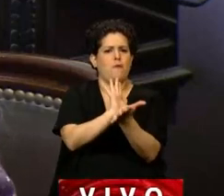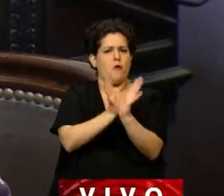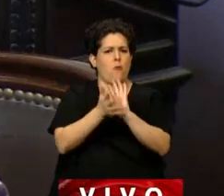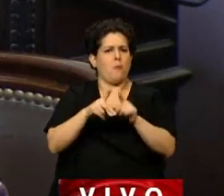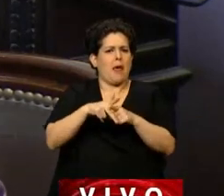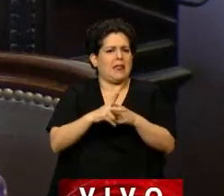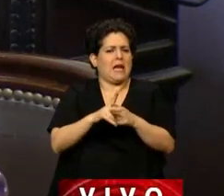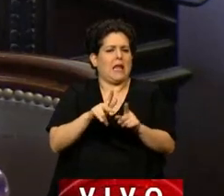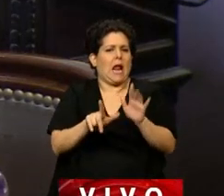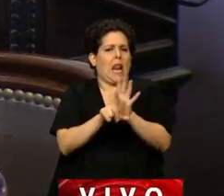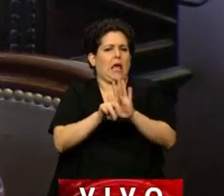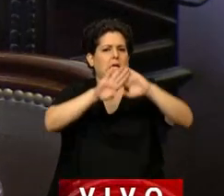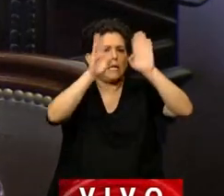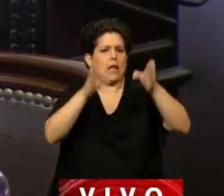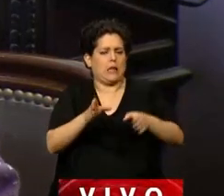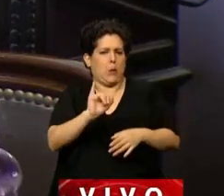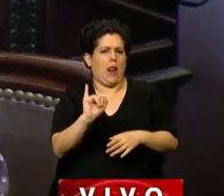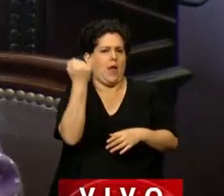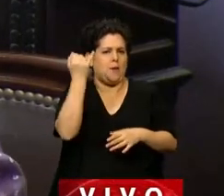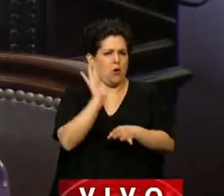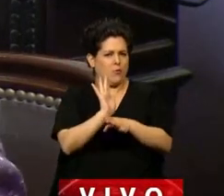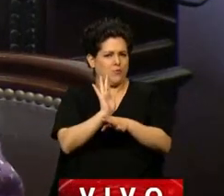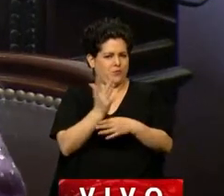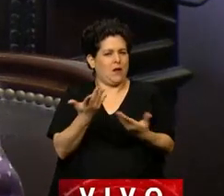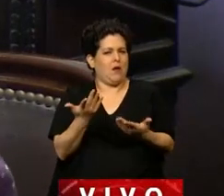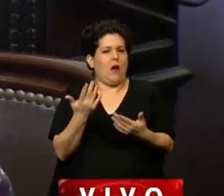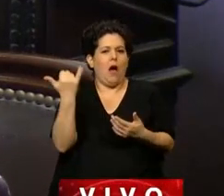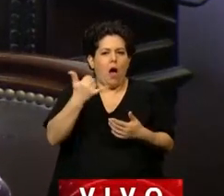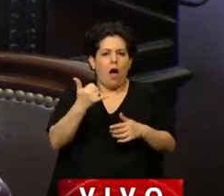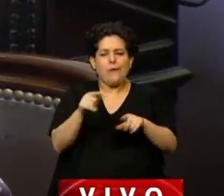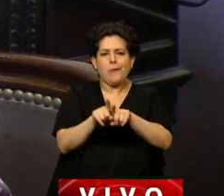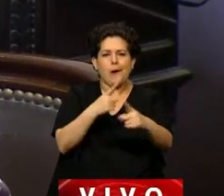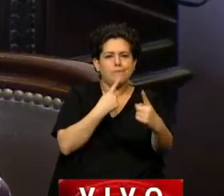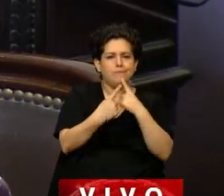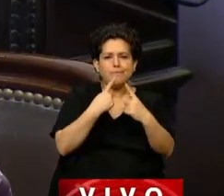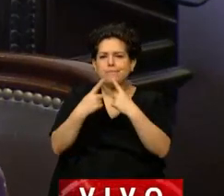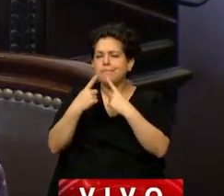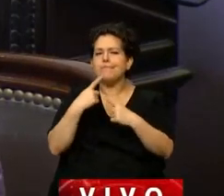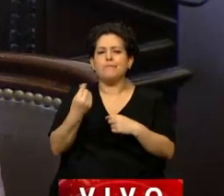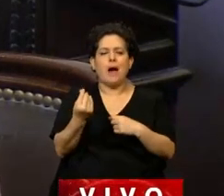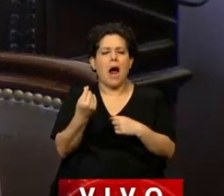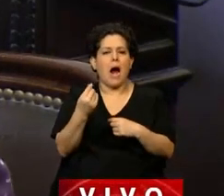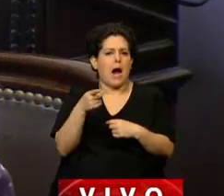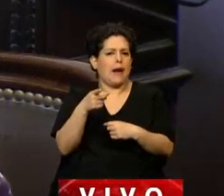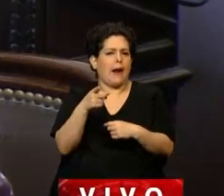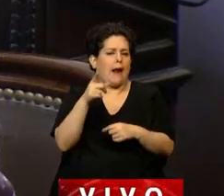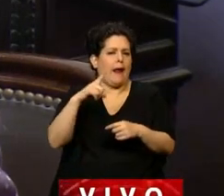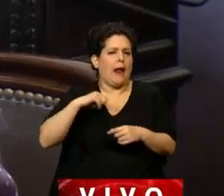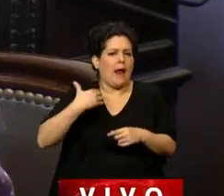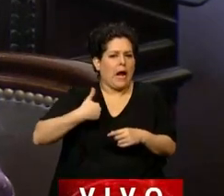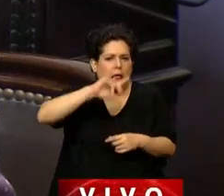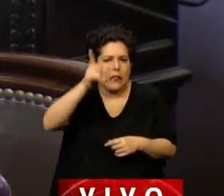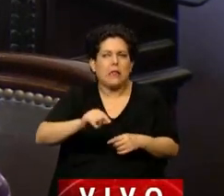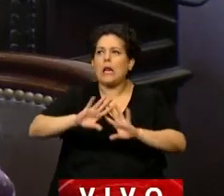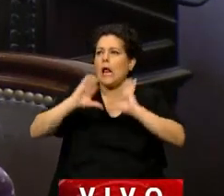técnica legislativa. No va a ser un dato menor la compulsa que se haga de distintos sistemas existentes en el país y en el mundo